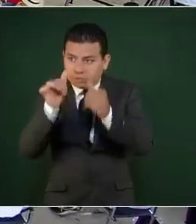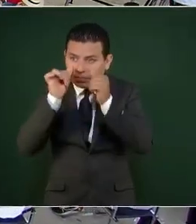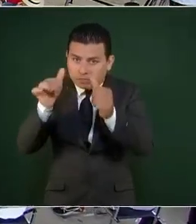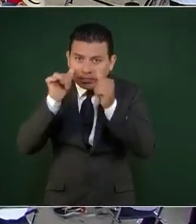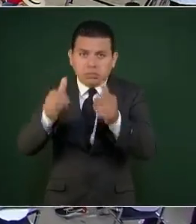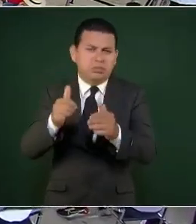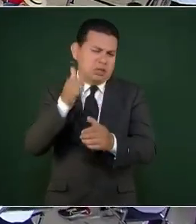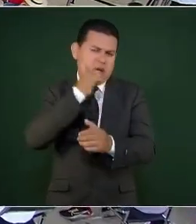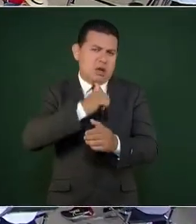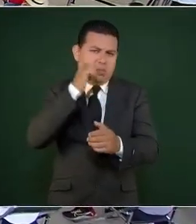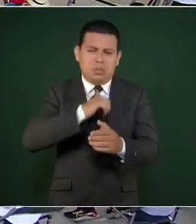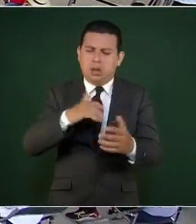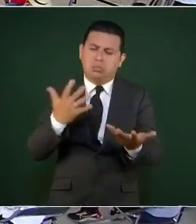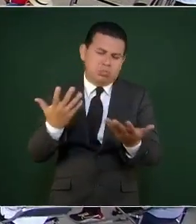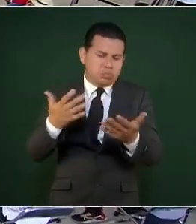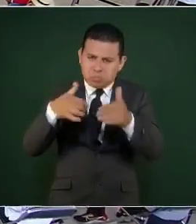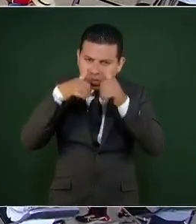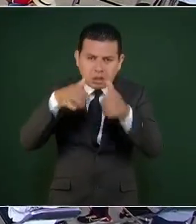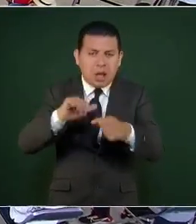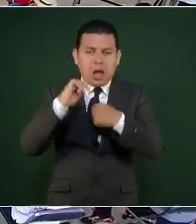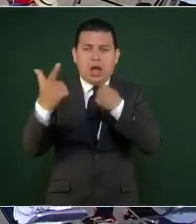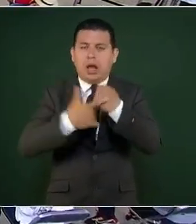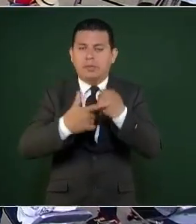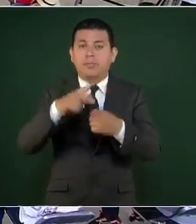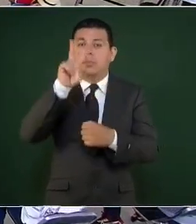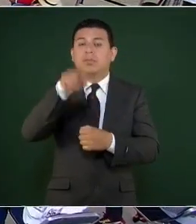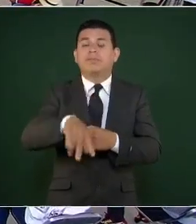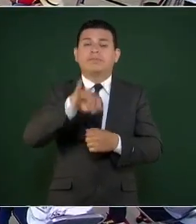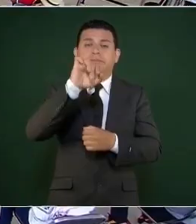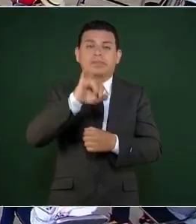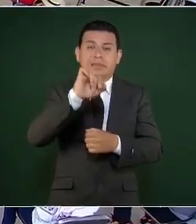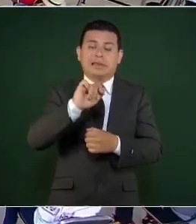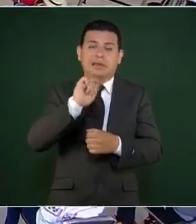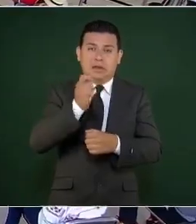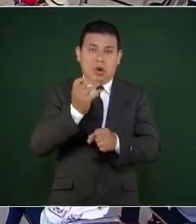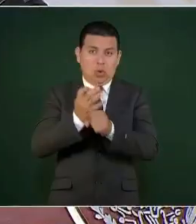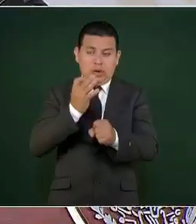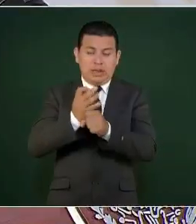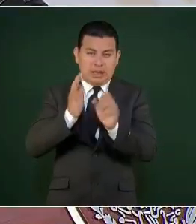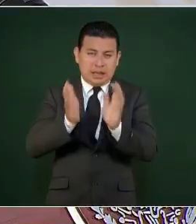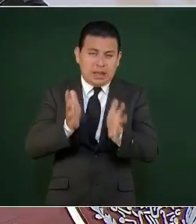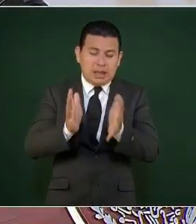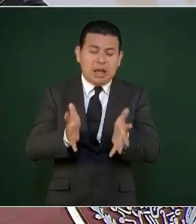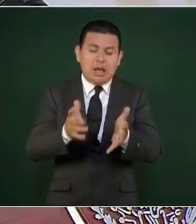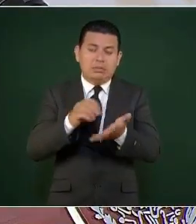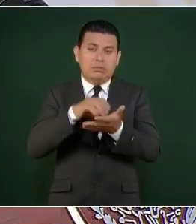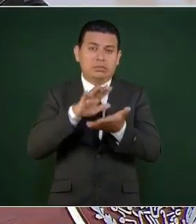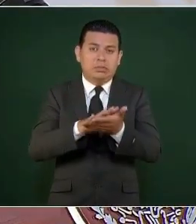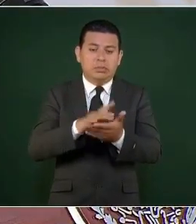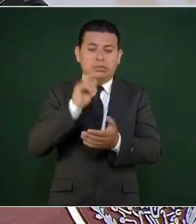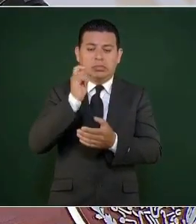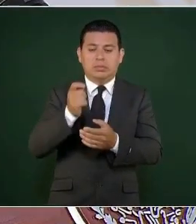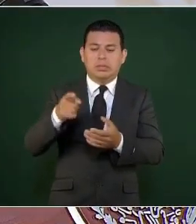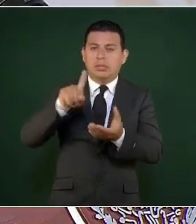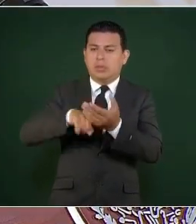como hacemos. Sí. Ahora, lo que sí tenemos ahora es la iniciativa